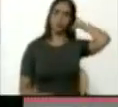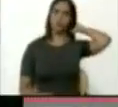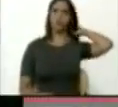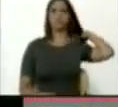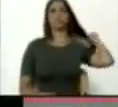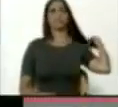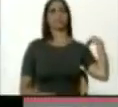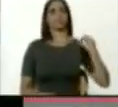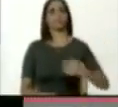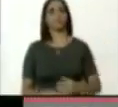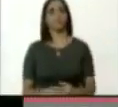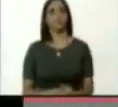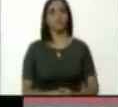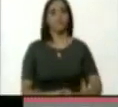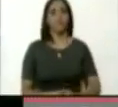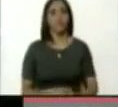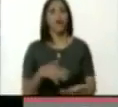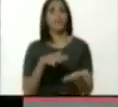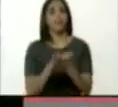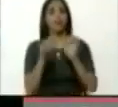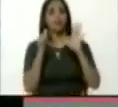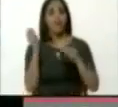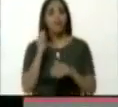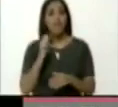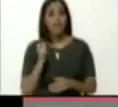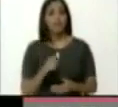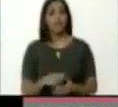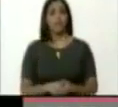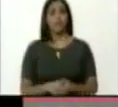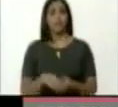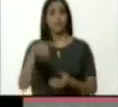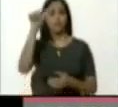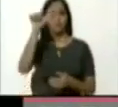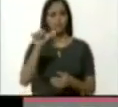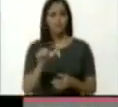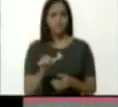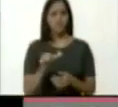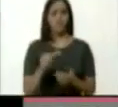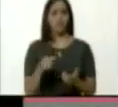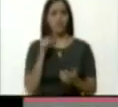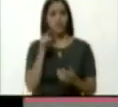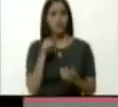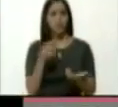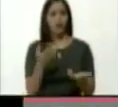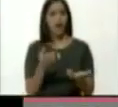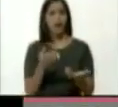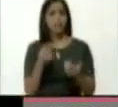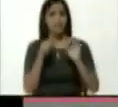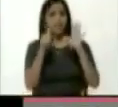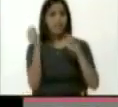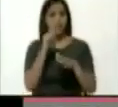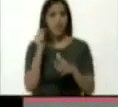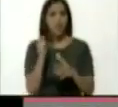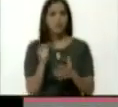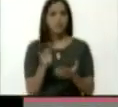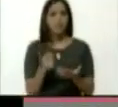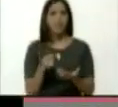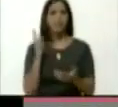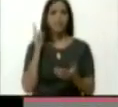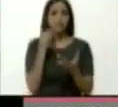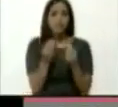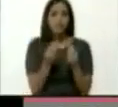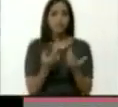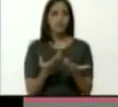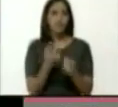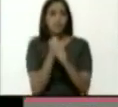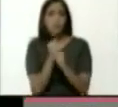Ya han pasado 6 meses, Antonio. Yo quisiera un análisis de tu punto, de tu parte. Han pasado 6 meses también llenos de muchas